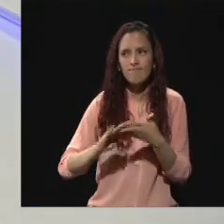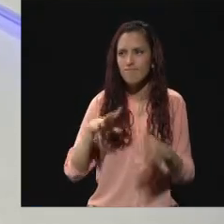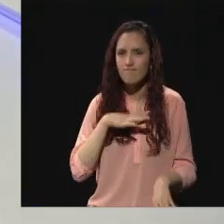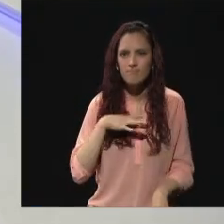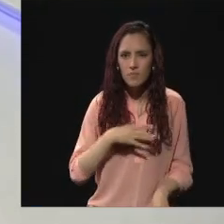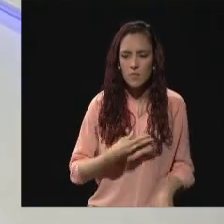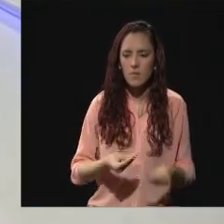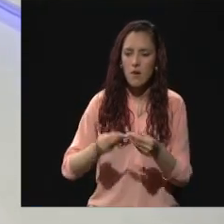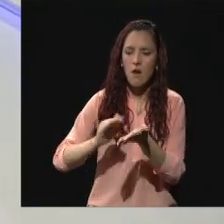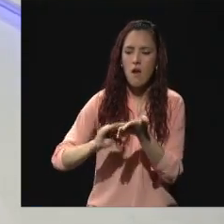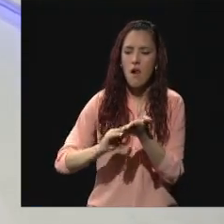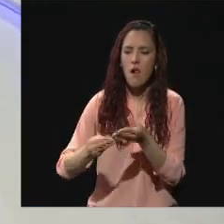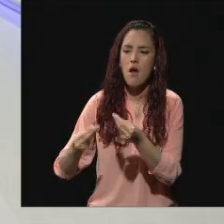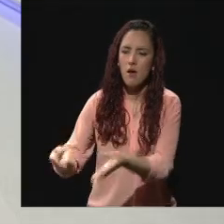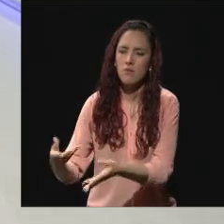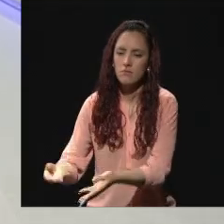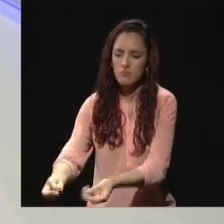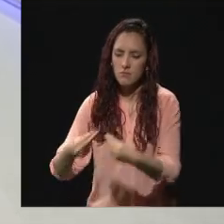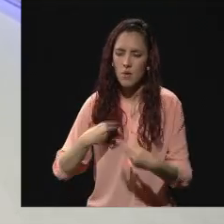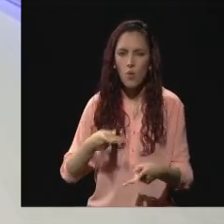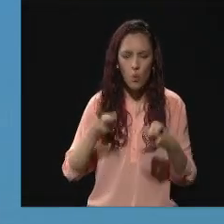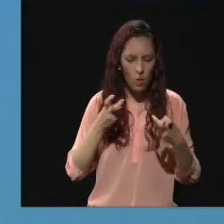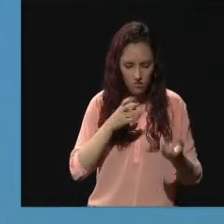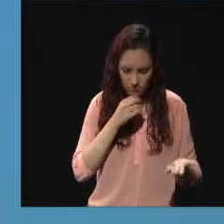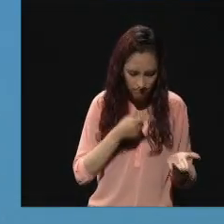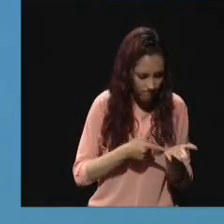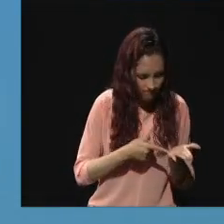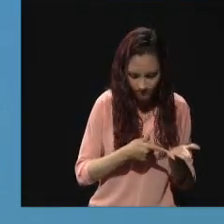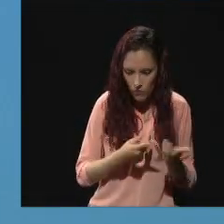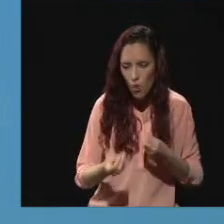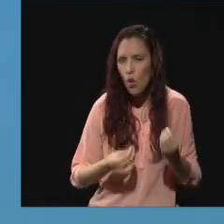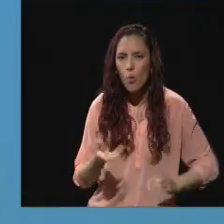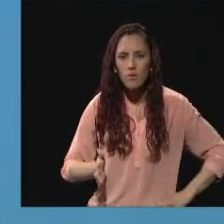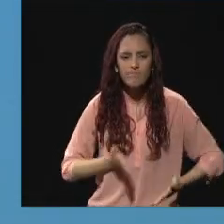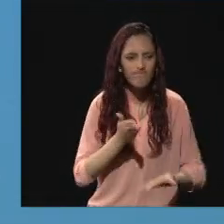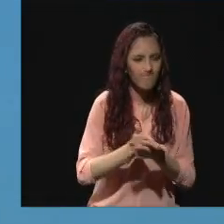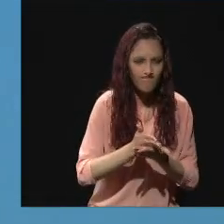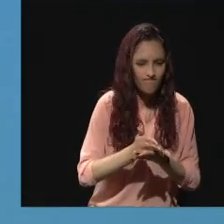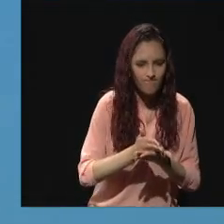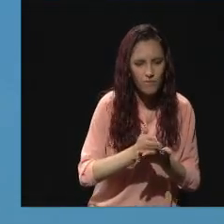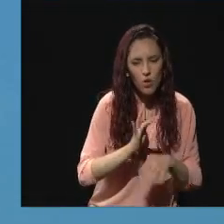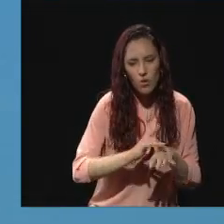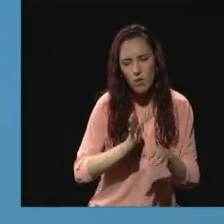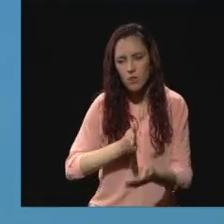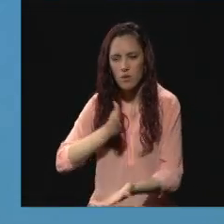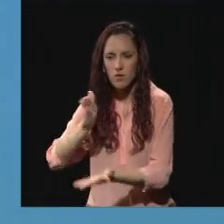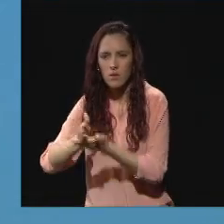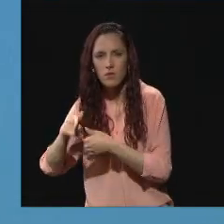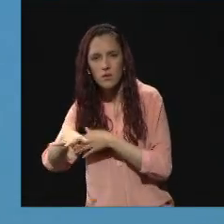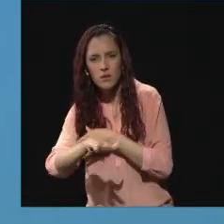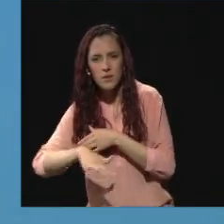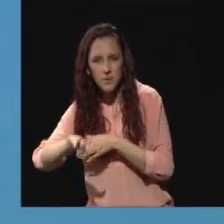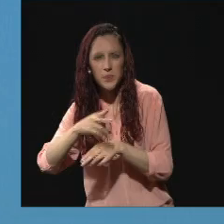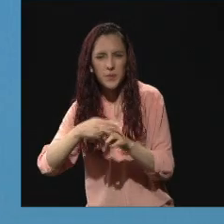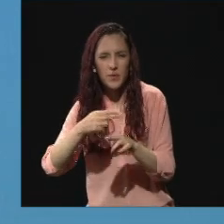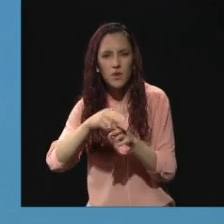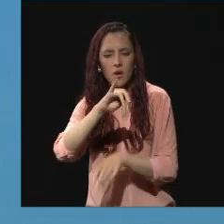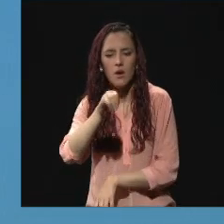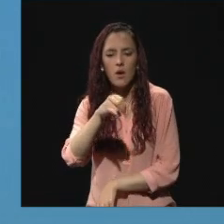lo arreglo en el en uno nuevo por lo cual tienen que acudir a la otra facultad que tiene la superintendencia en otra delegatura que se llama la lectura de asuntos jurisdiccionales